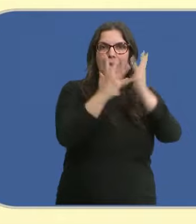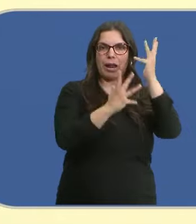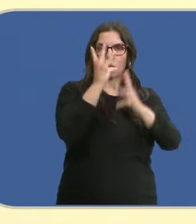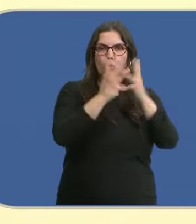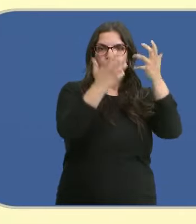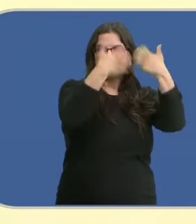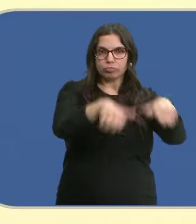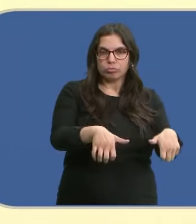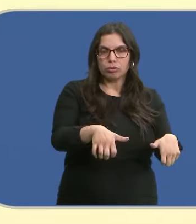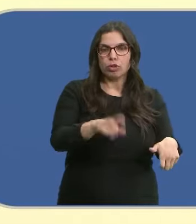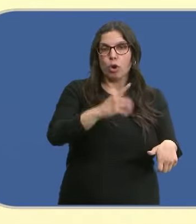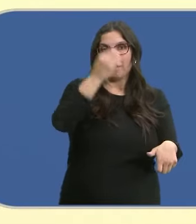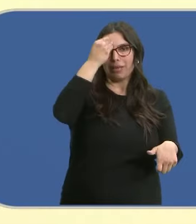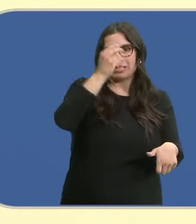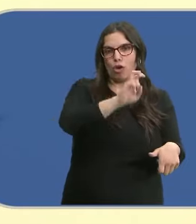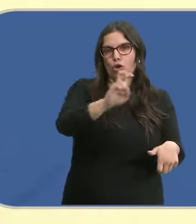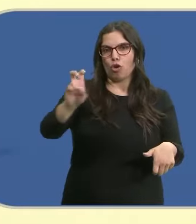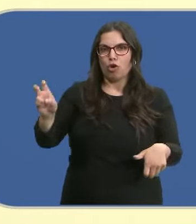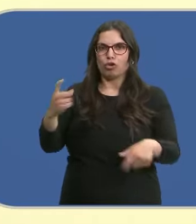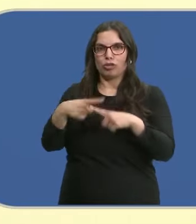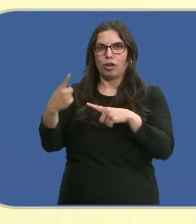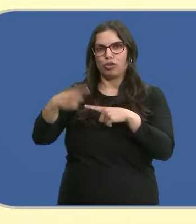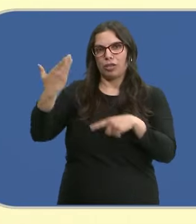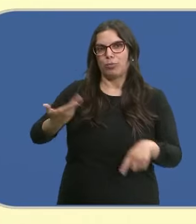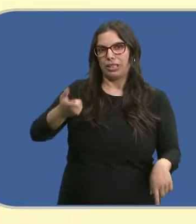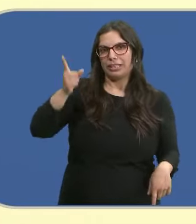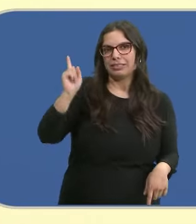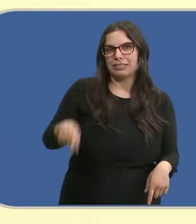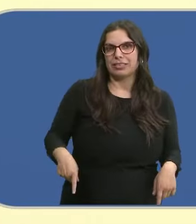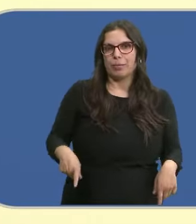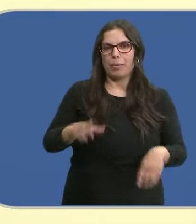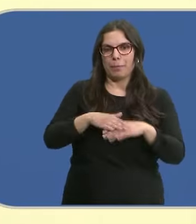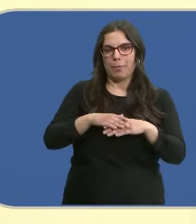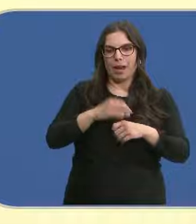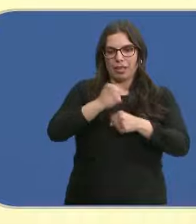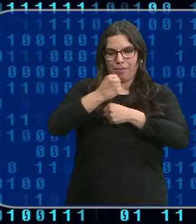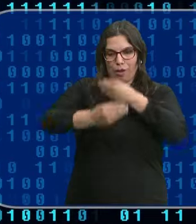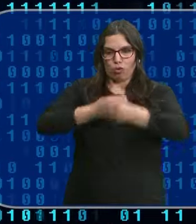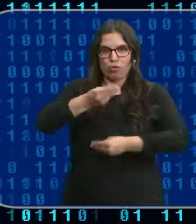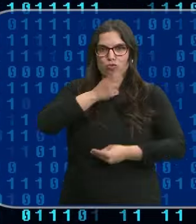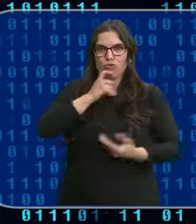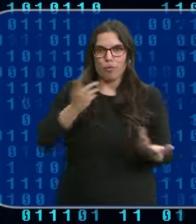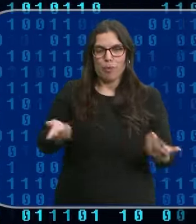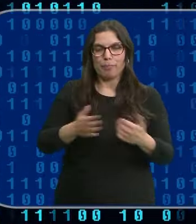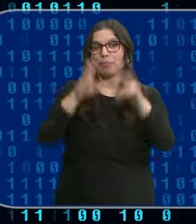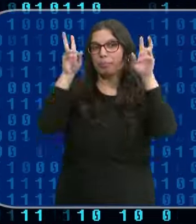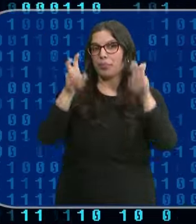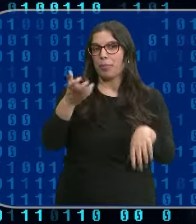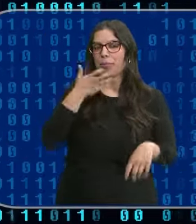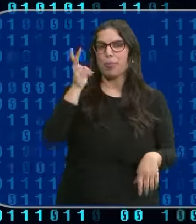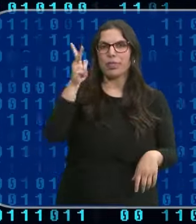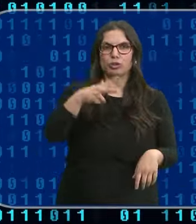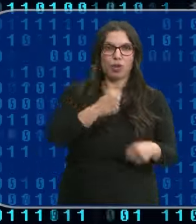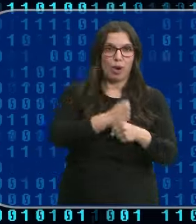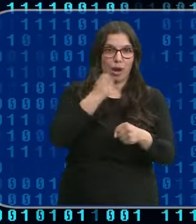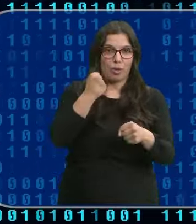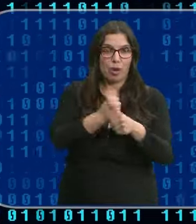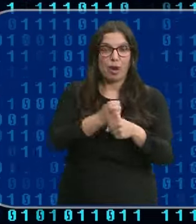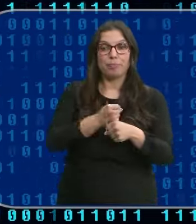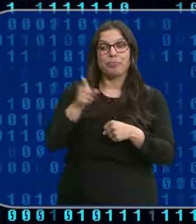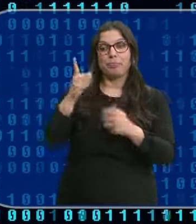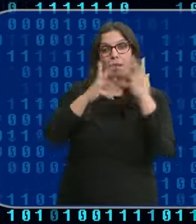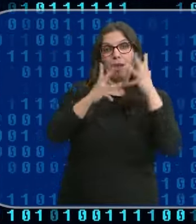sin tener en cuenta pues otros elementos importantes en lo que es el desarrollo del trabajo. Aspectos como el derecho laboral.